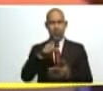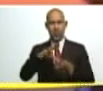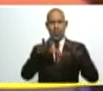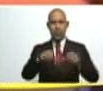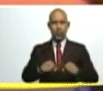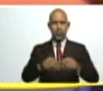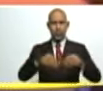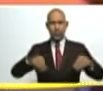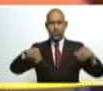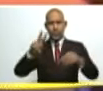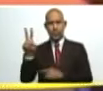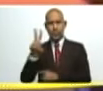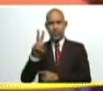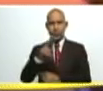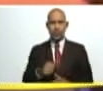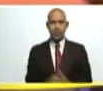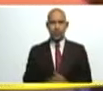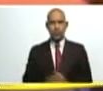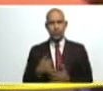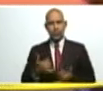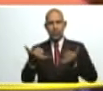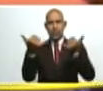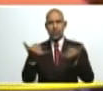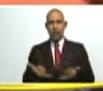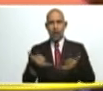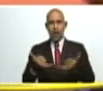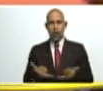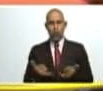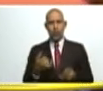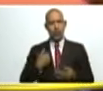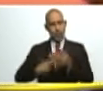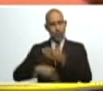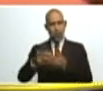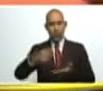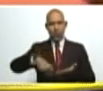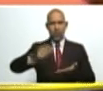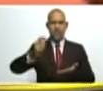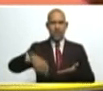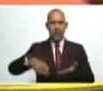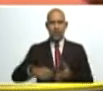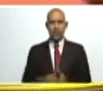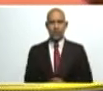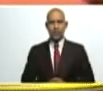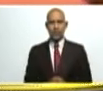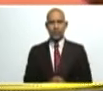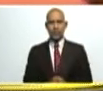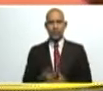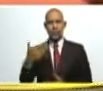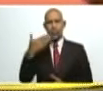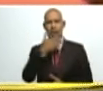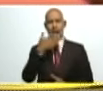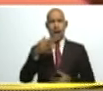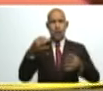eso estoy en este momento procediendo a firmar una carta